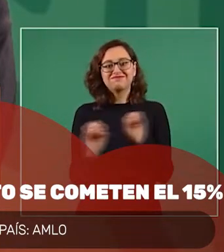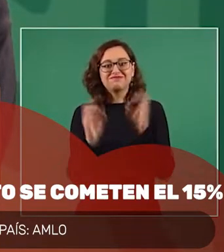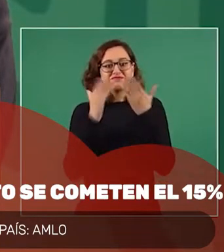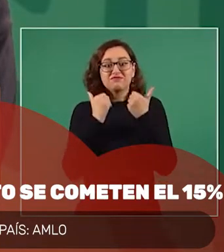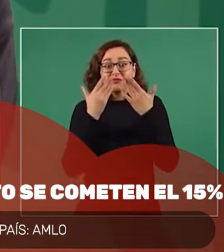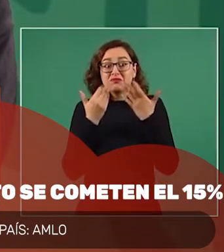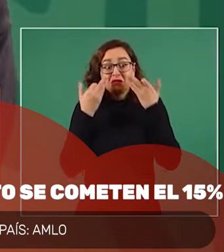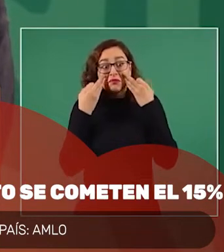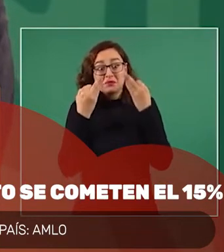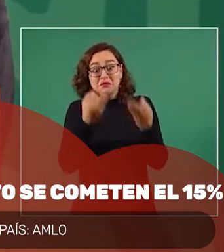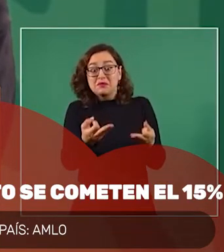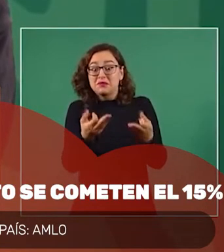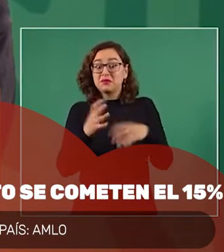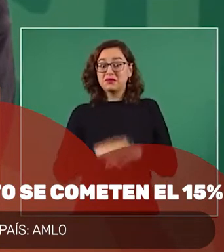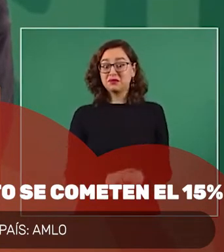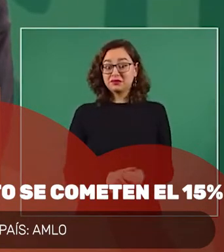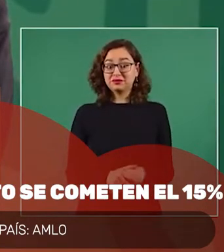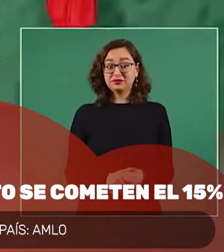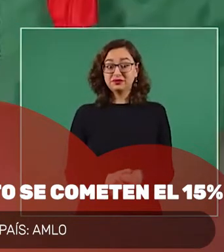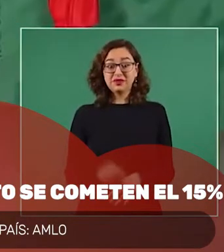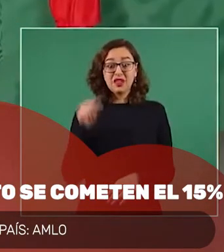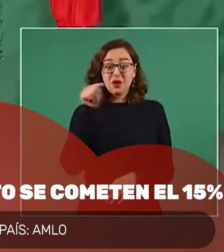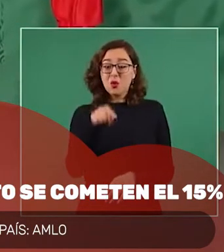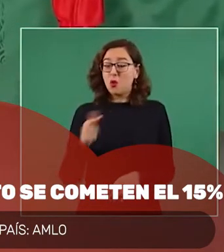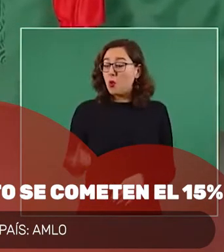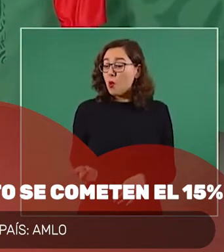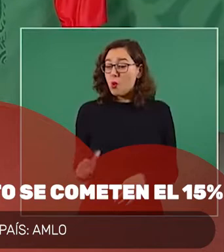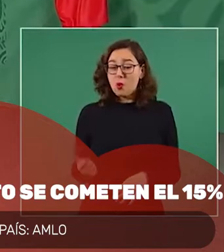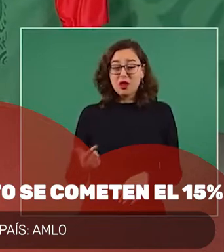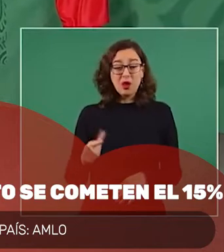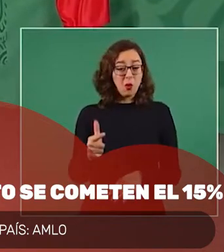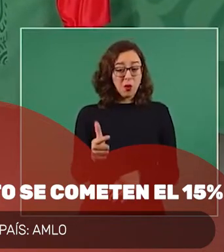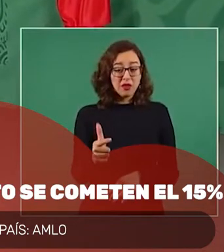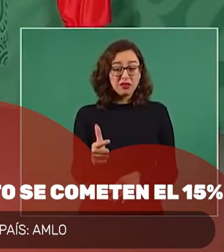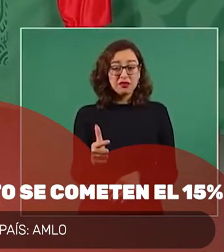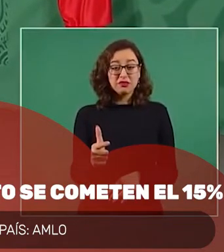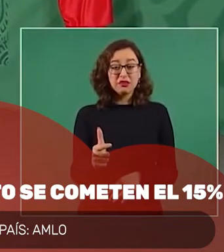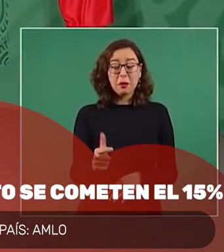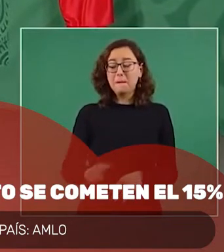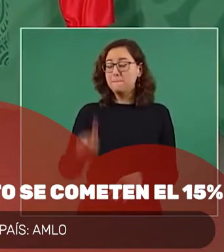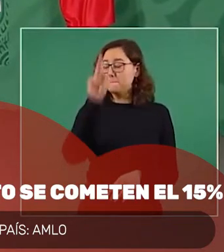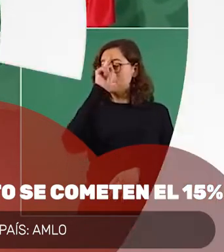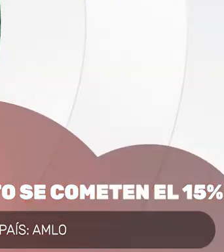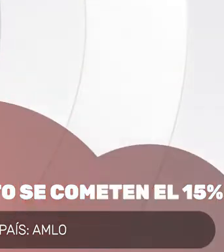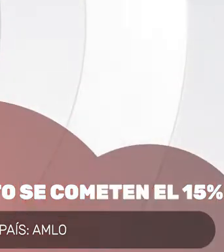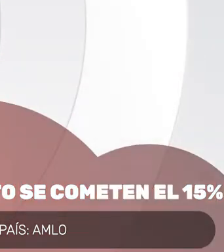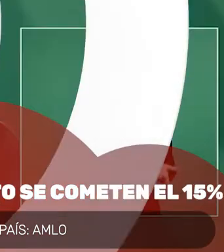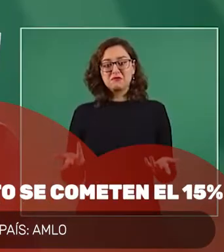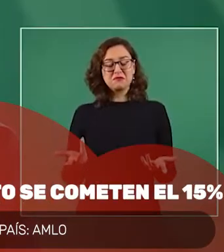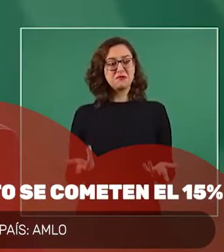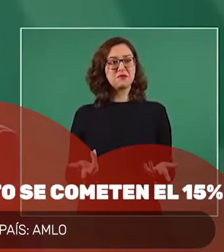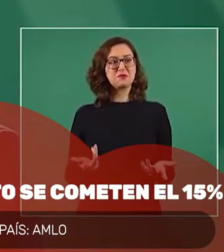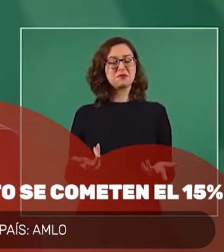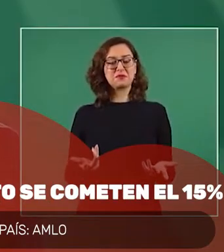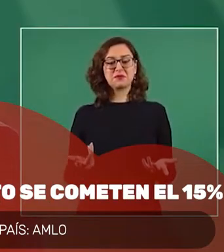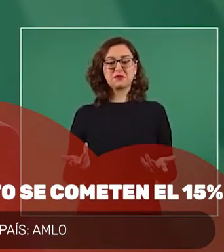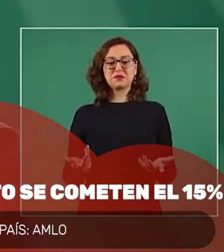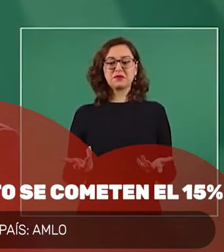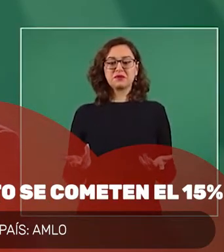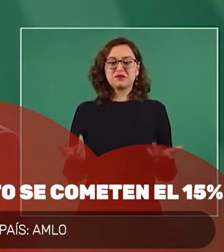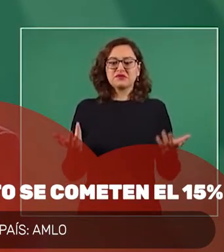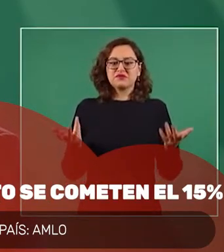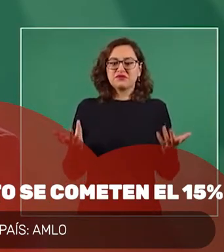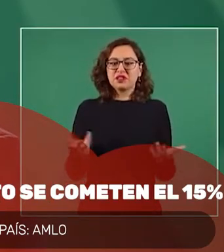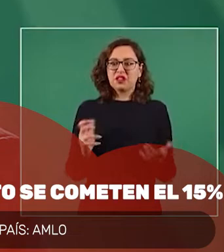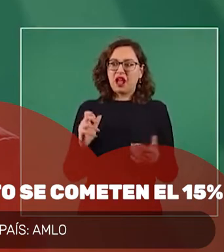la situación en materia de seguridad en Guanajuato. Deben de renovarse en Guanajuato las instituciones encargadas de garantizar la paz y la tranquilidad. Es evidente que no hay buenos